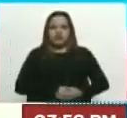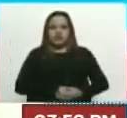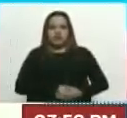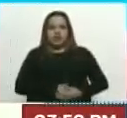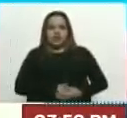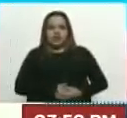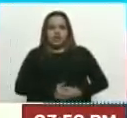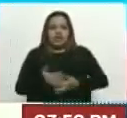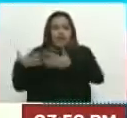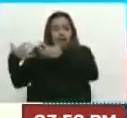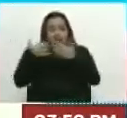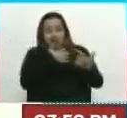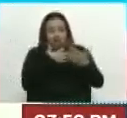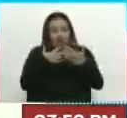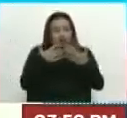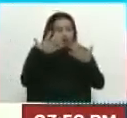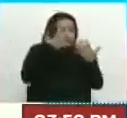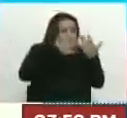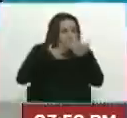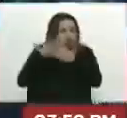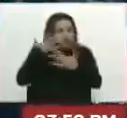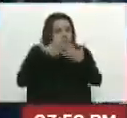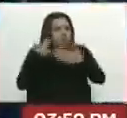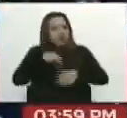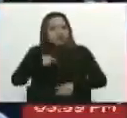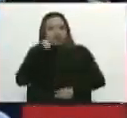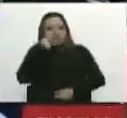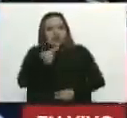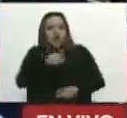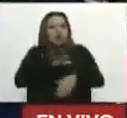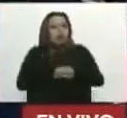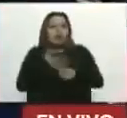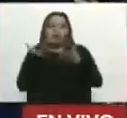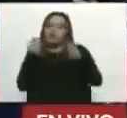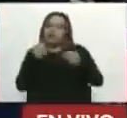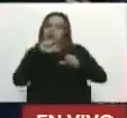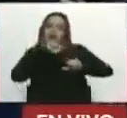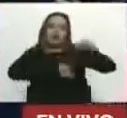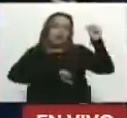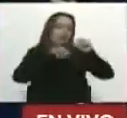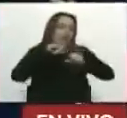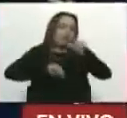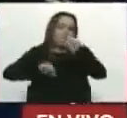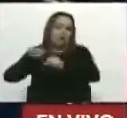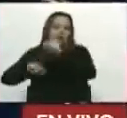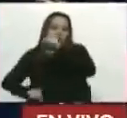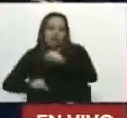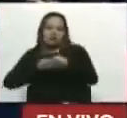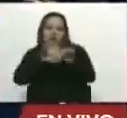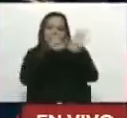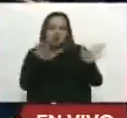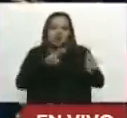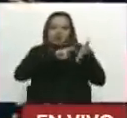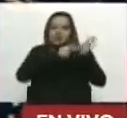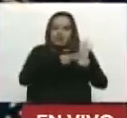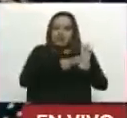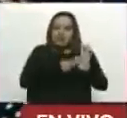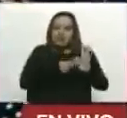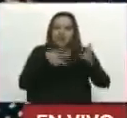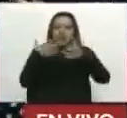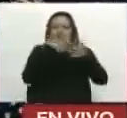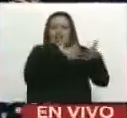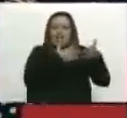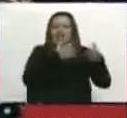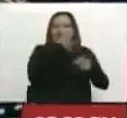difusa, así lo llamamos nosotros, porque esto tiene cantidad de definiciones: guerra híbrida, guerra